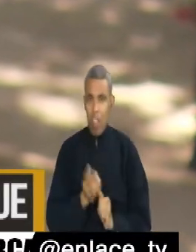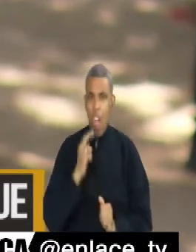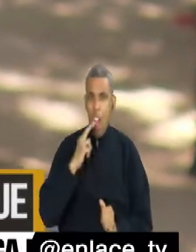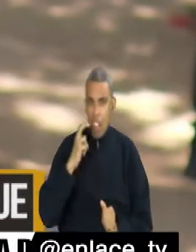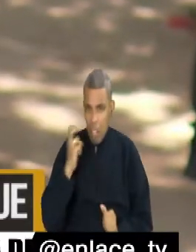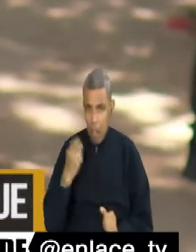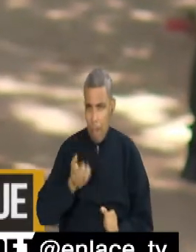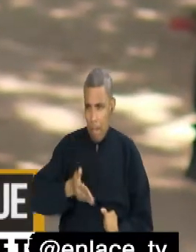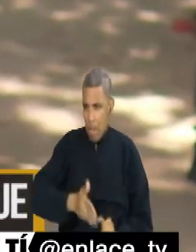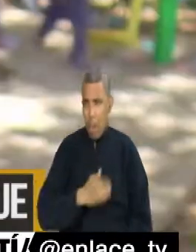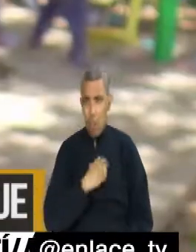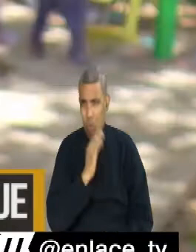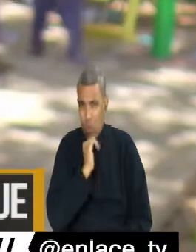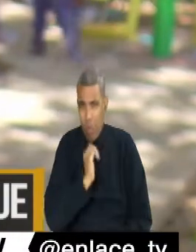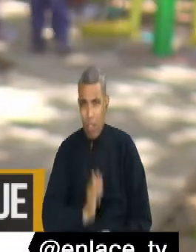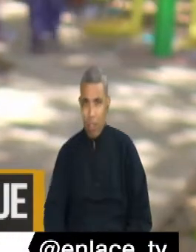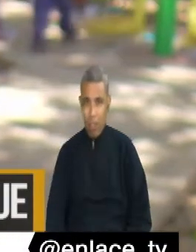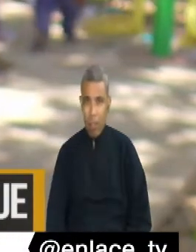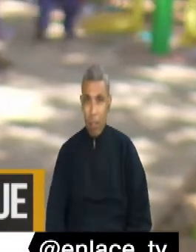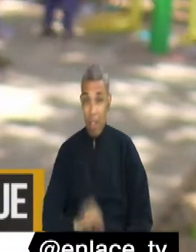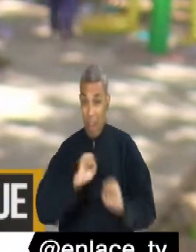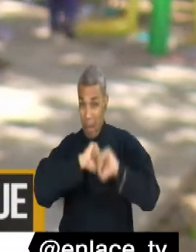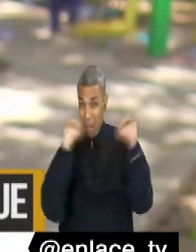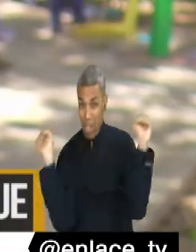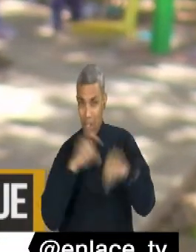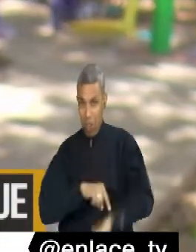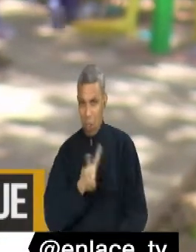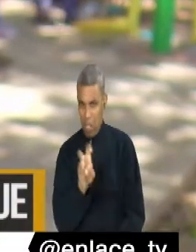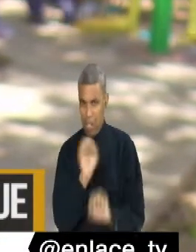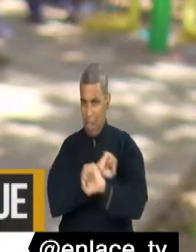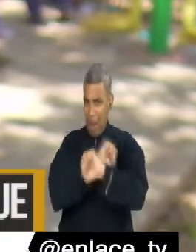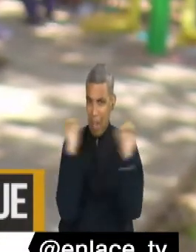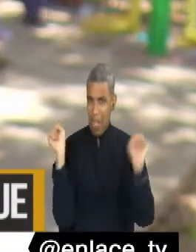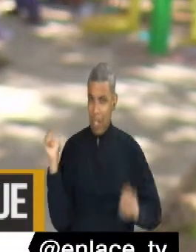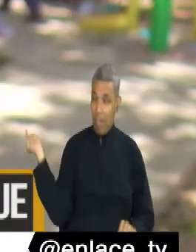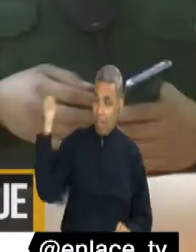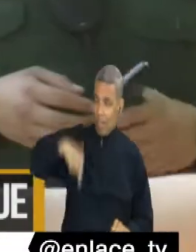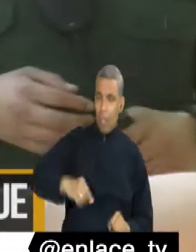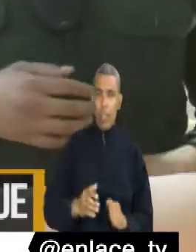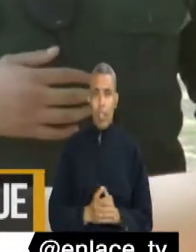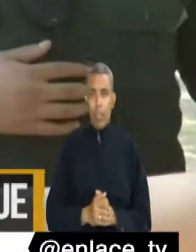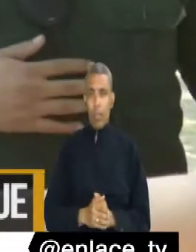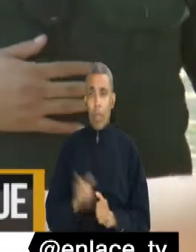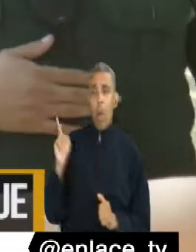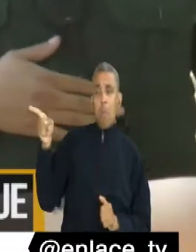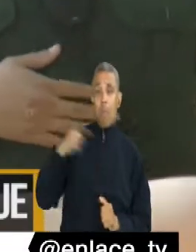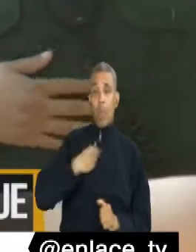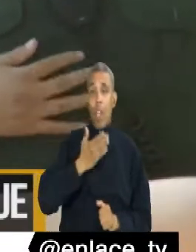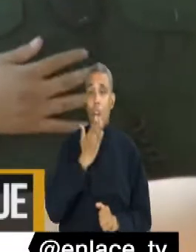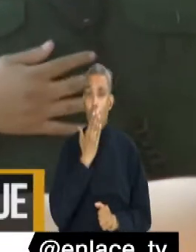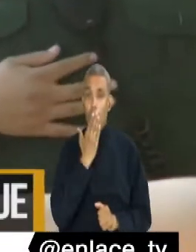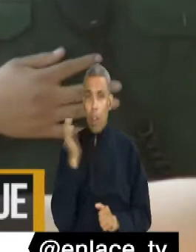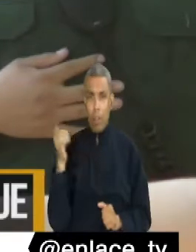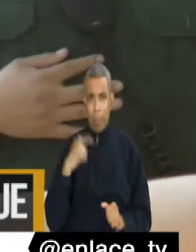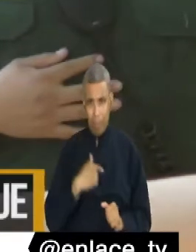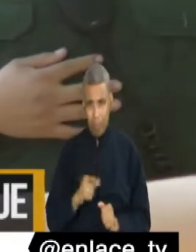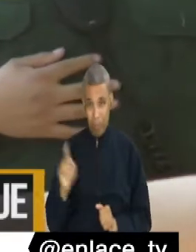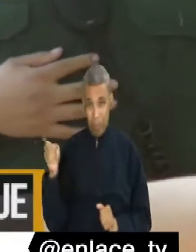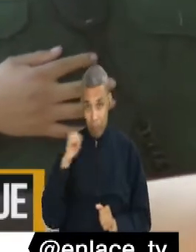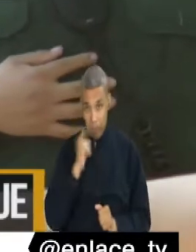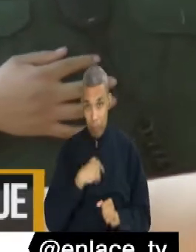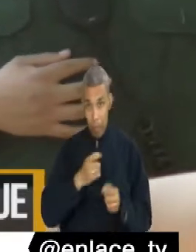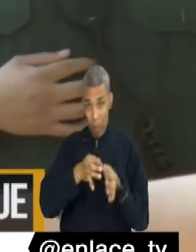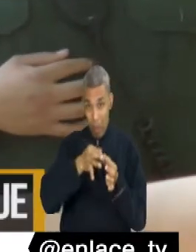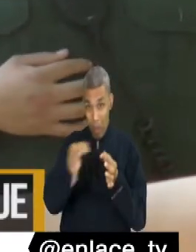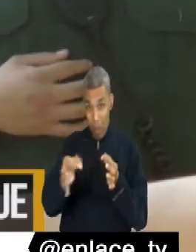llegamos, esta mañana como a las 7, no hay carretera. Mira, allá en Codazzi no ayuda nada.